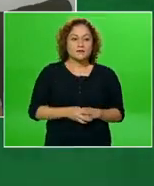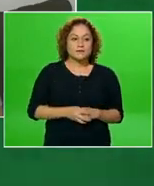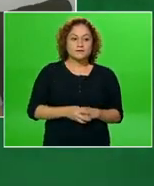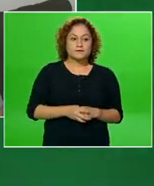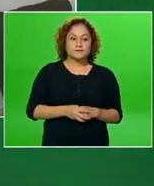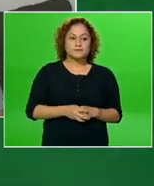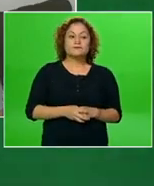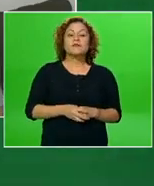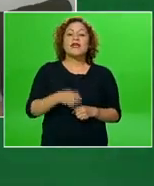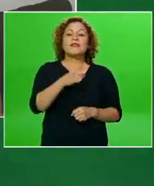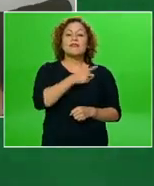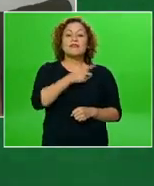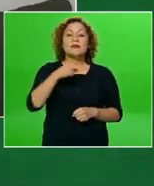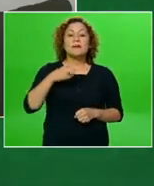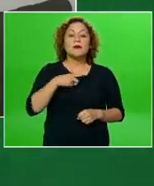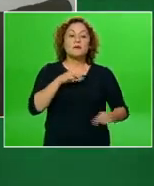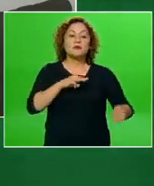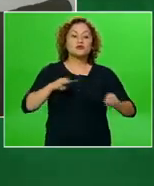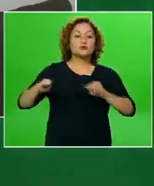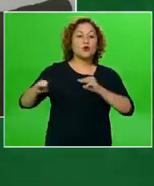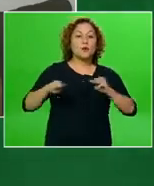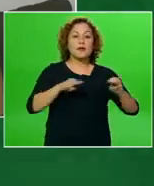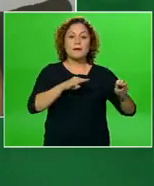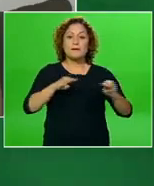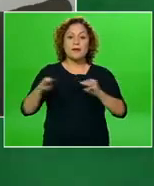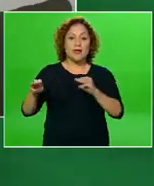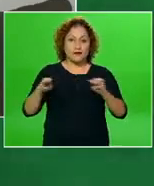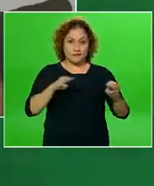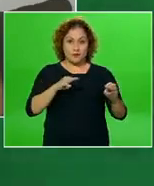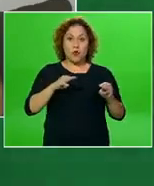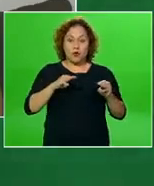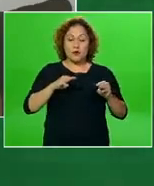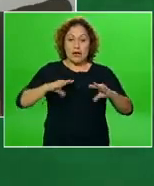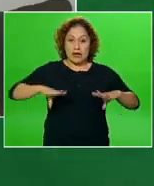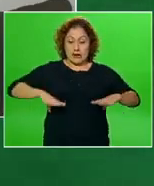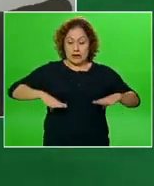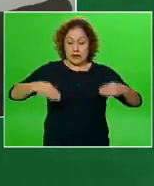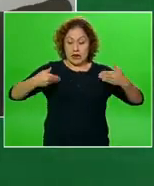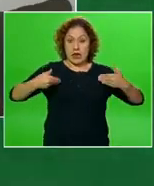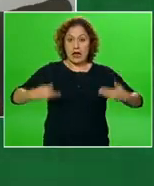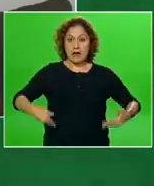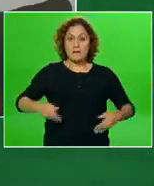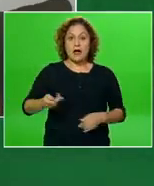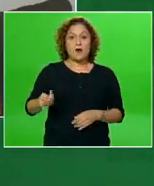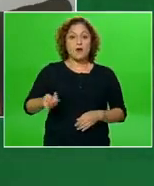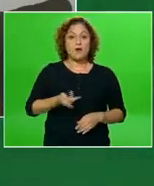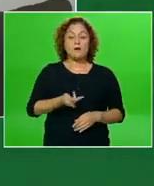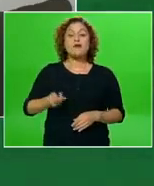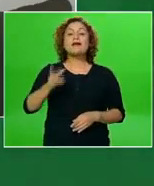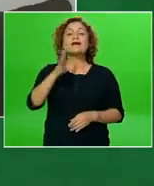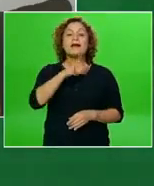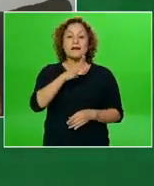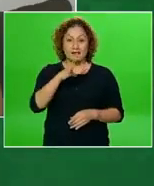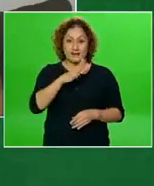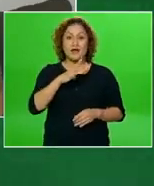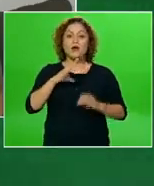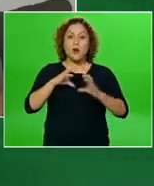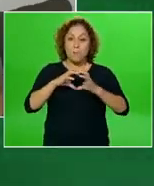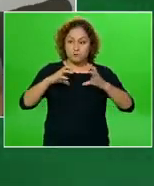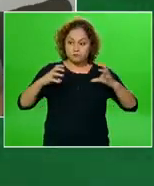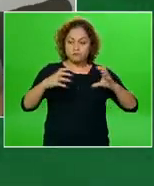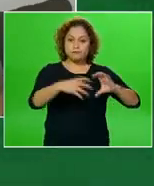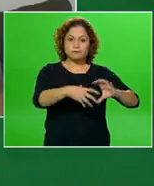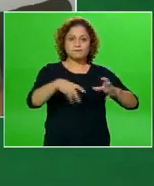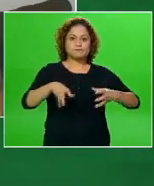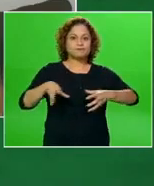grandes debajo de nuestra cadera tenemos los músculos más grandes del cuerpo lo que significa de que cuando estamos